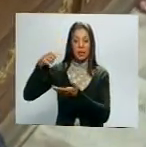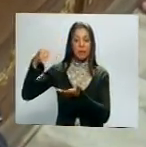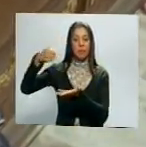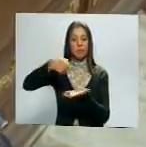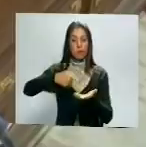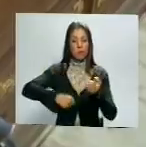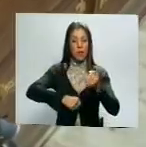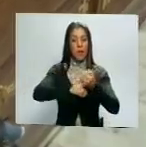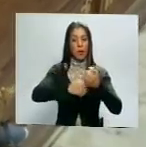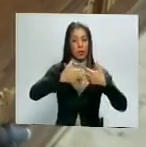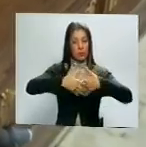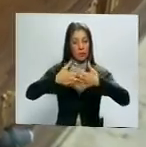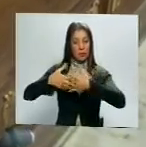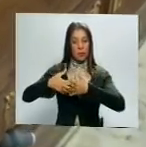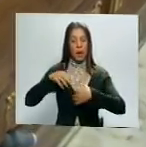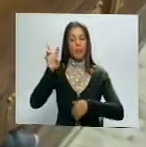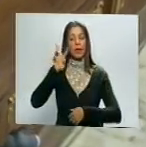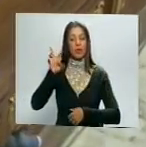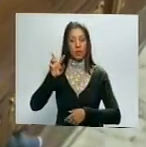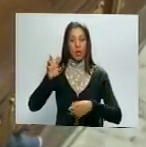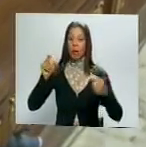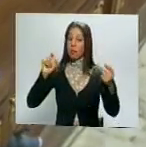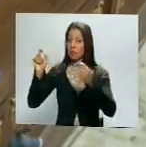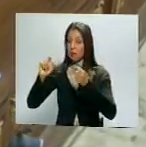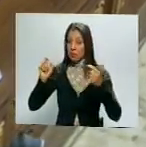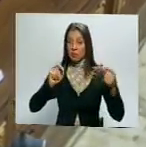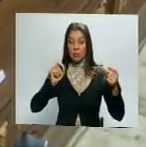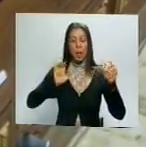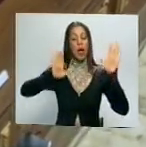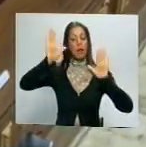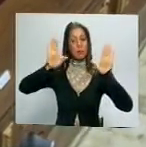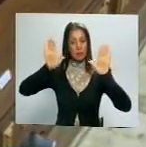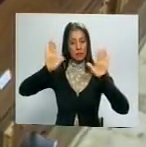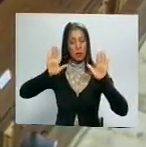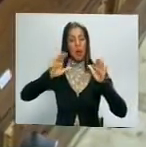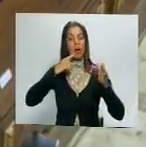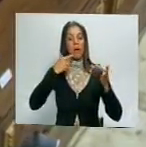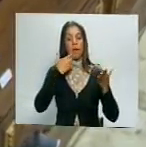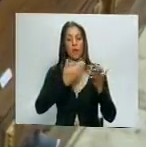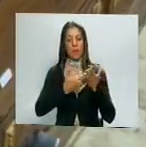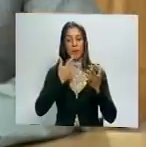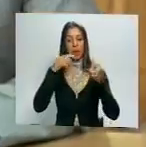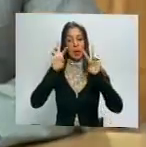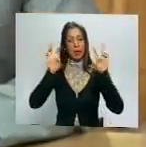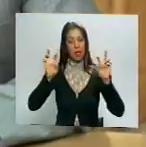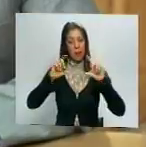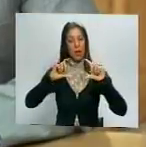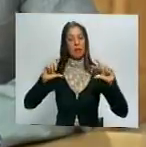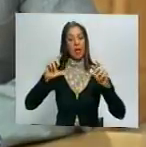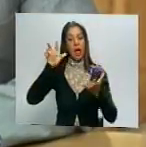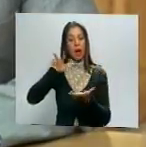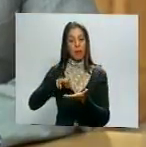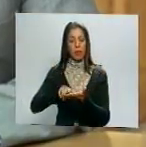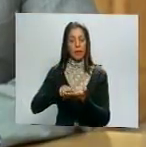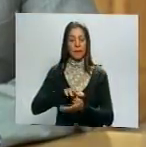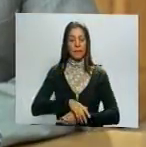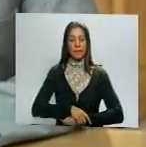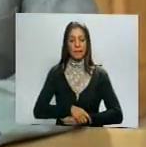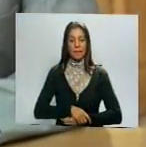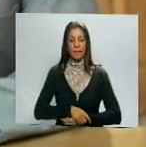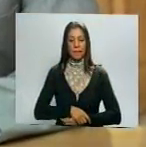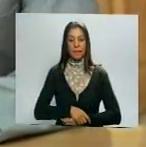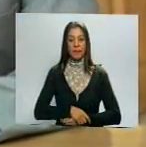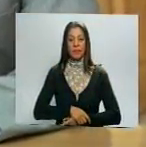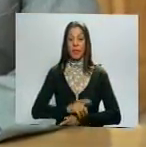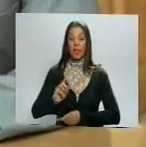productiva. Sometida a votación, la propuesta del orden del día leída por el secretario resultó aprobada. En el